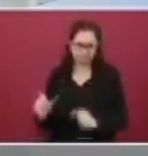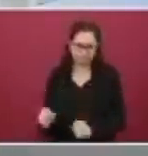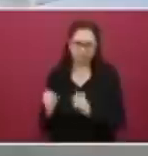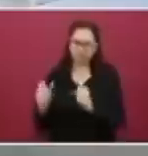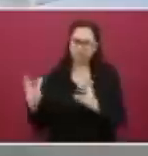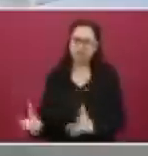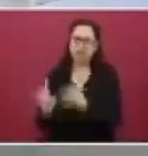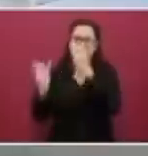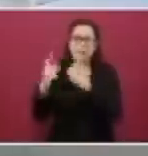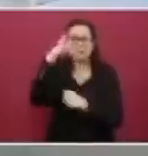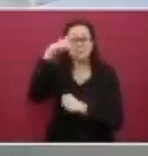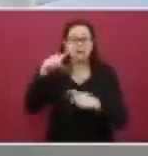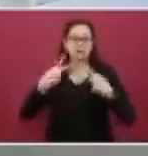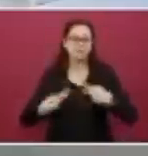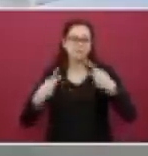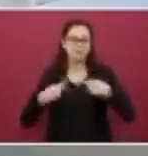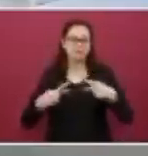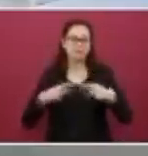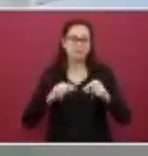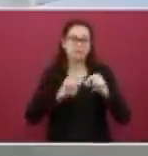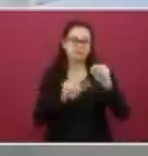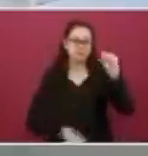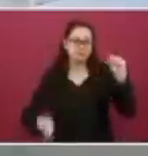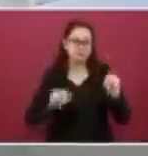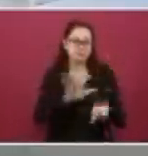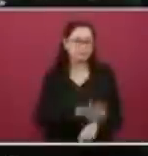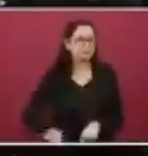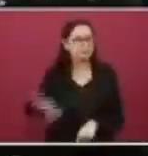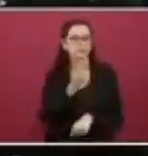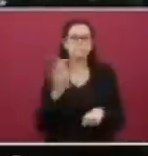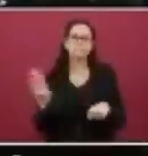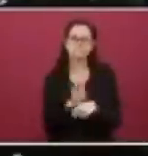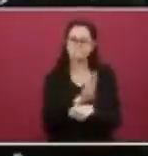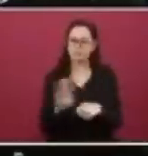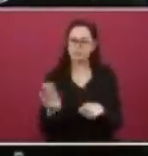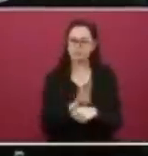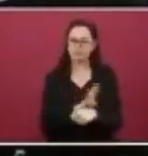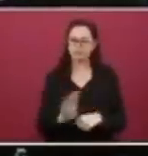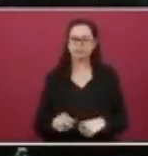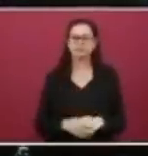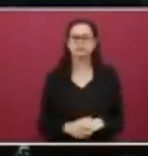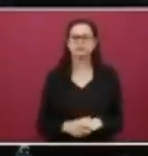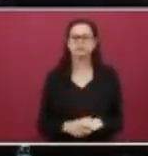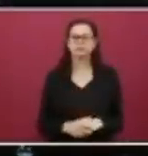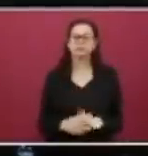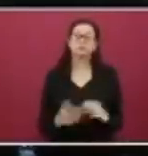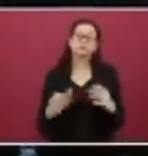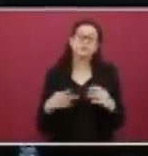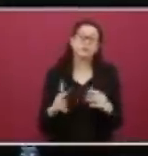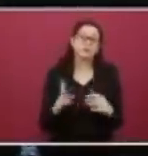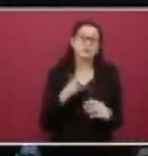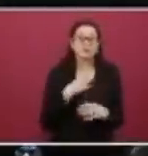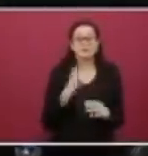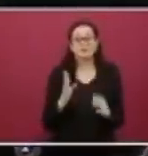mexicanos pero bueno ya están las cosas